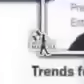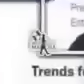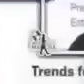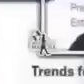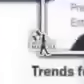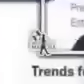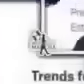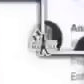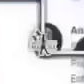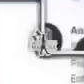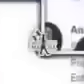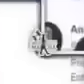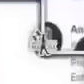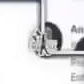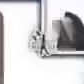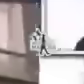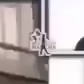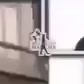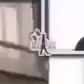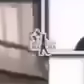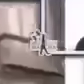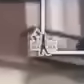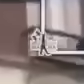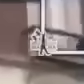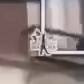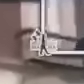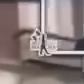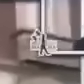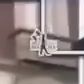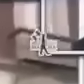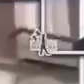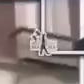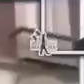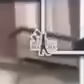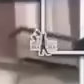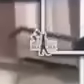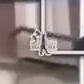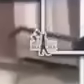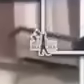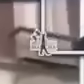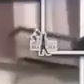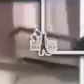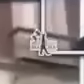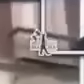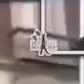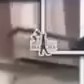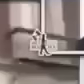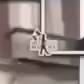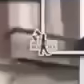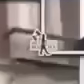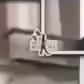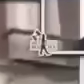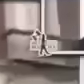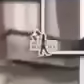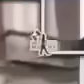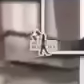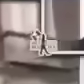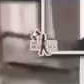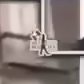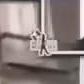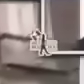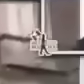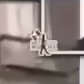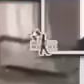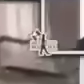en semiconductores, electromovilidad. Platicamos también sobre lo que va a ser el diálogo de seguridad en Washington, que va a ser